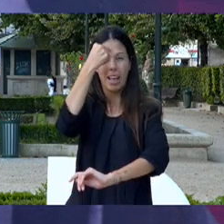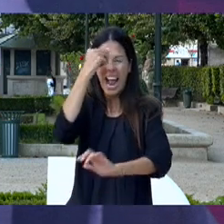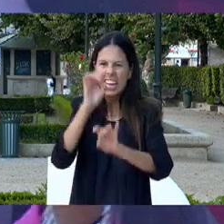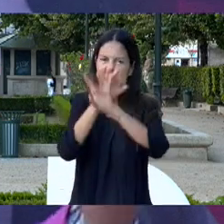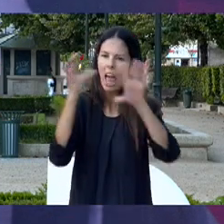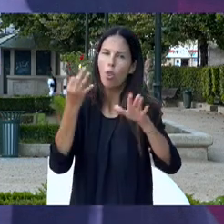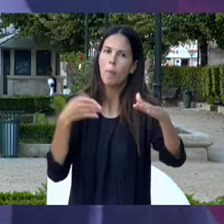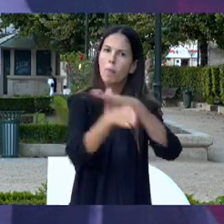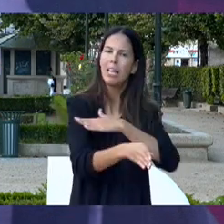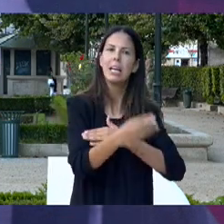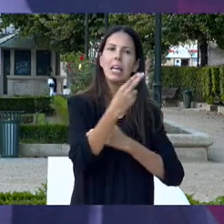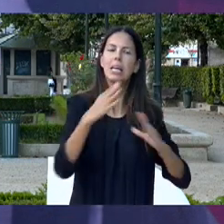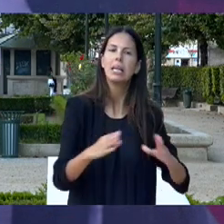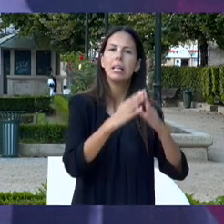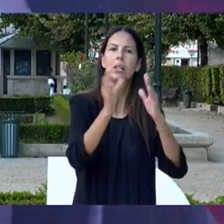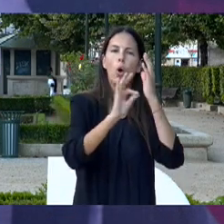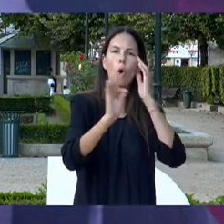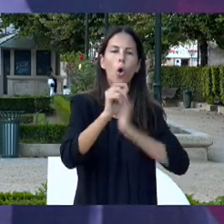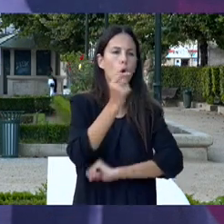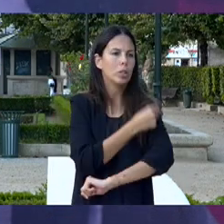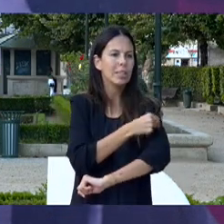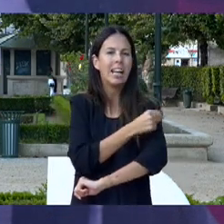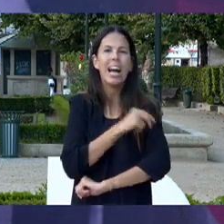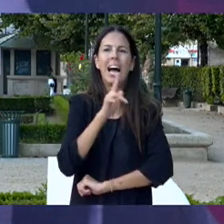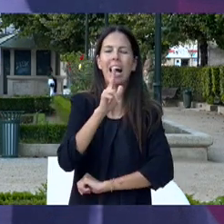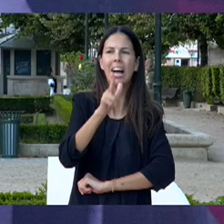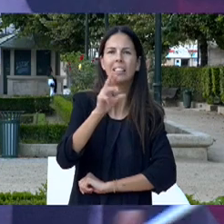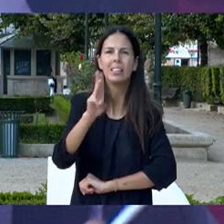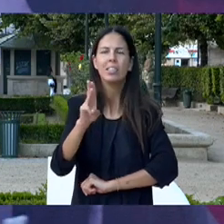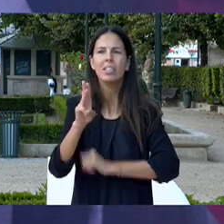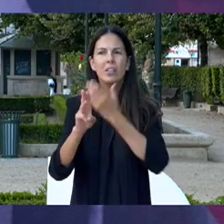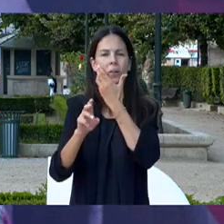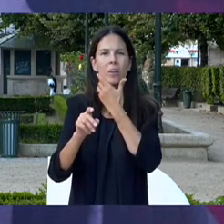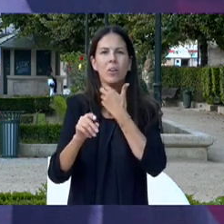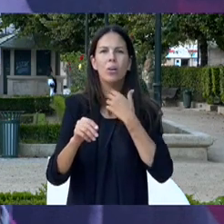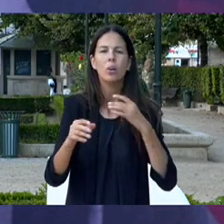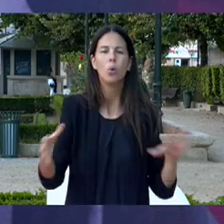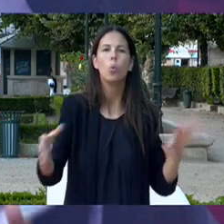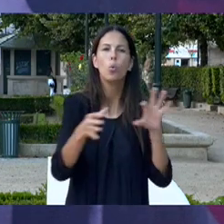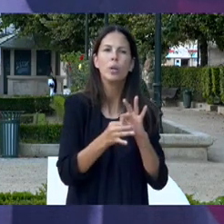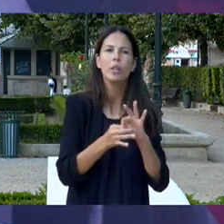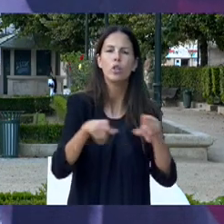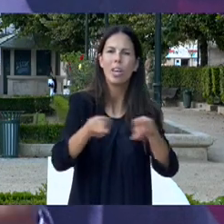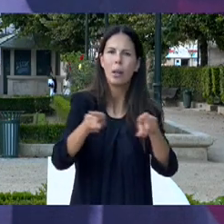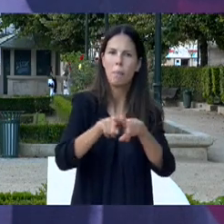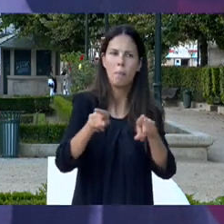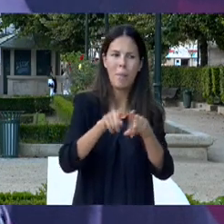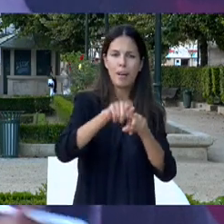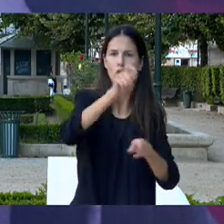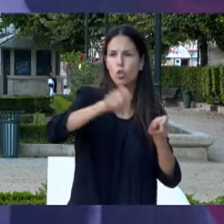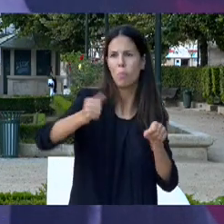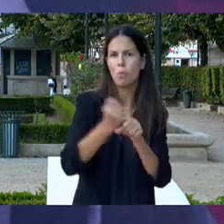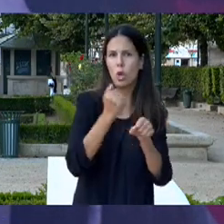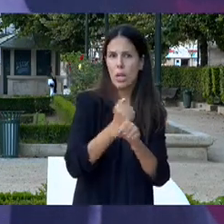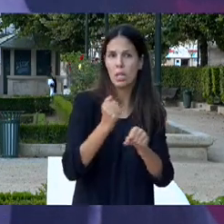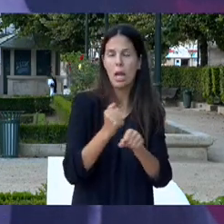igrexa, ou ben pois esa tatuaban o UHP, o acrónimo de Unidos Hermanos Proletarios, non, que era un berro que se